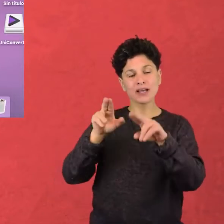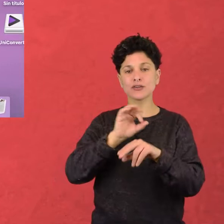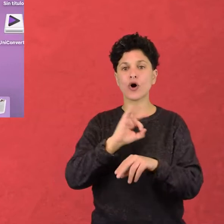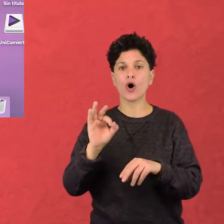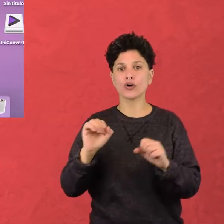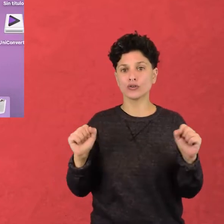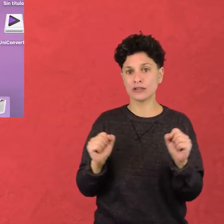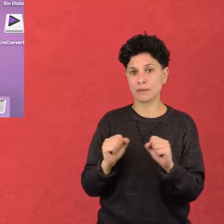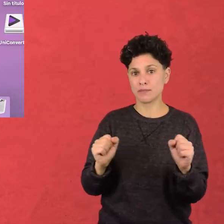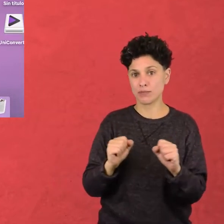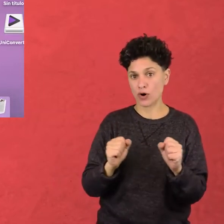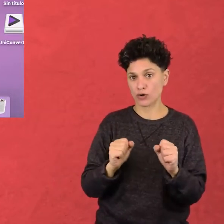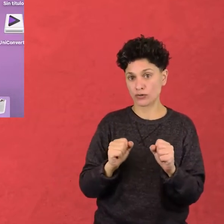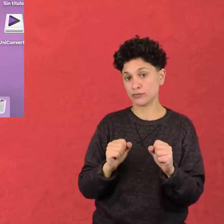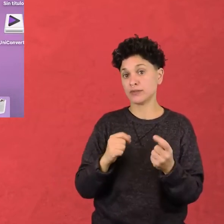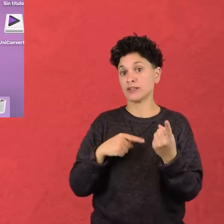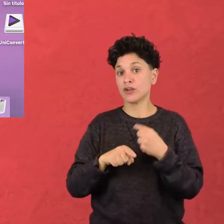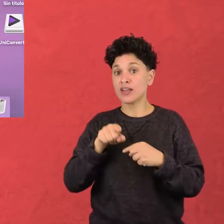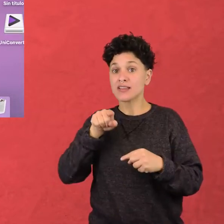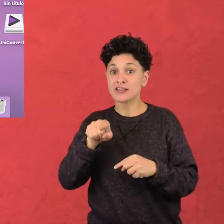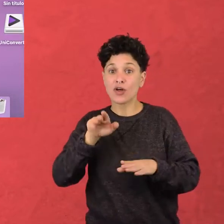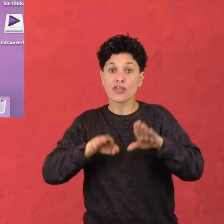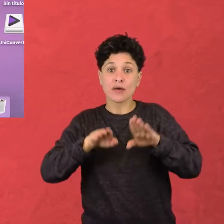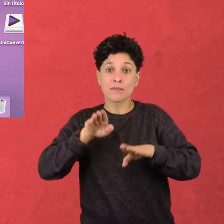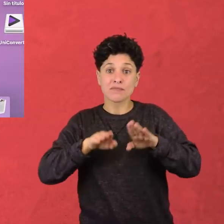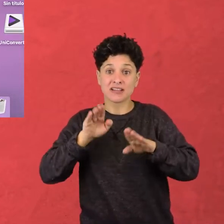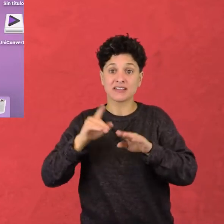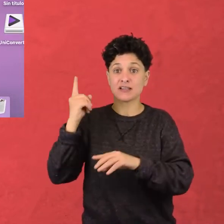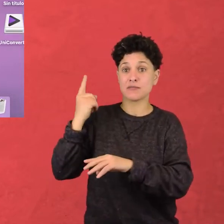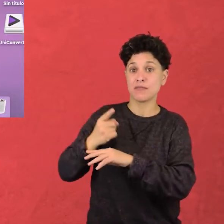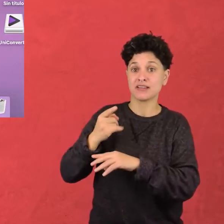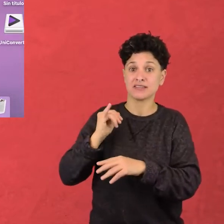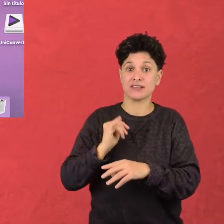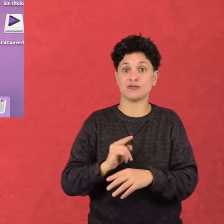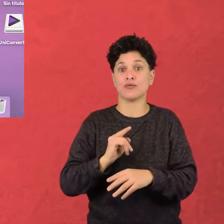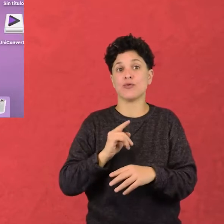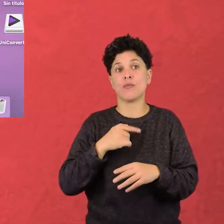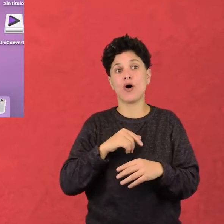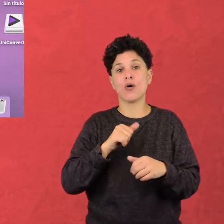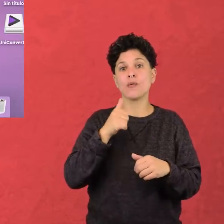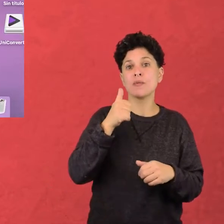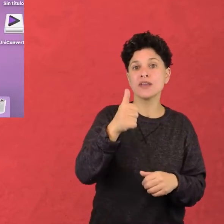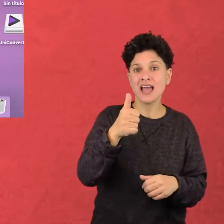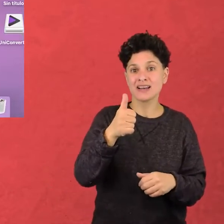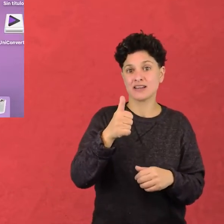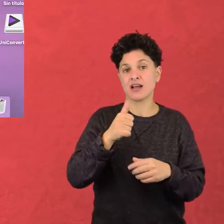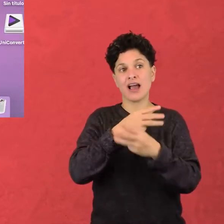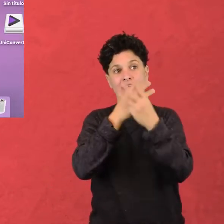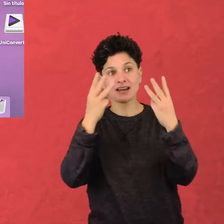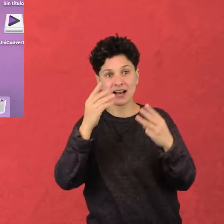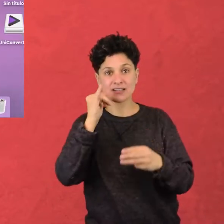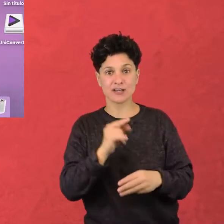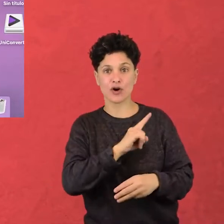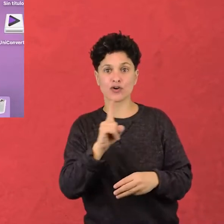En virtud de él, se ve uno predeterminado al bien en general y queda